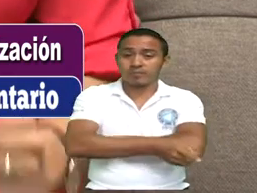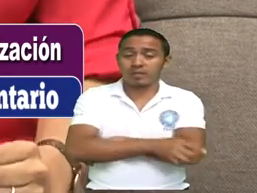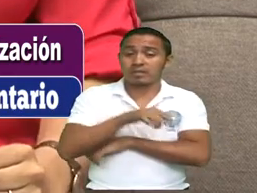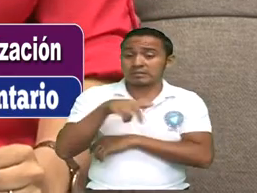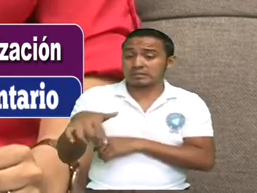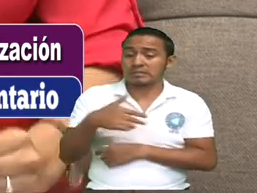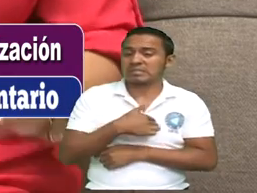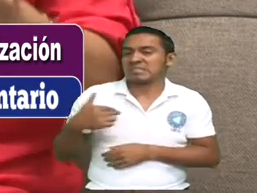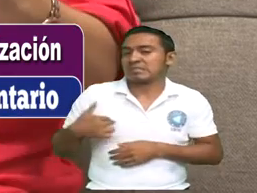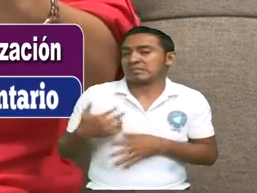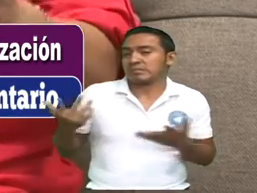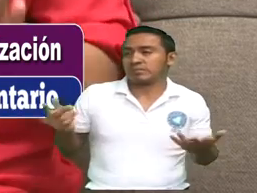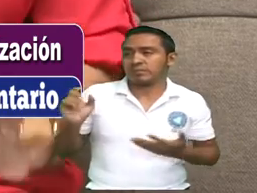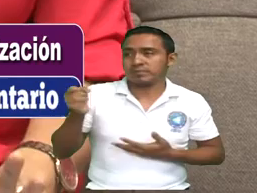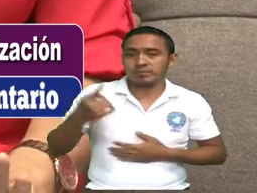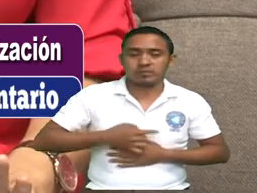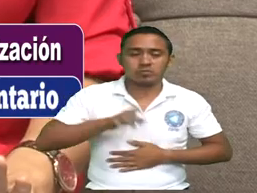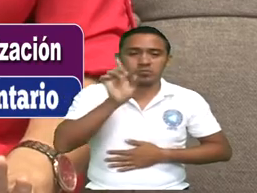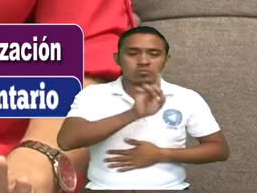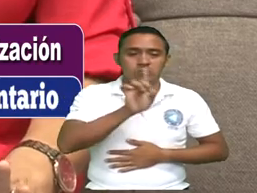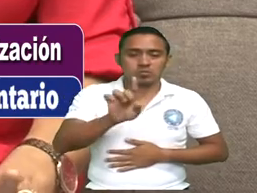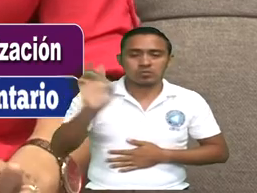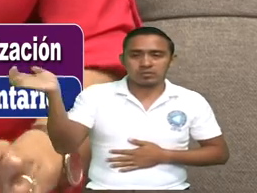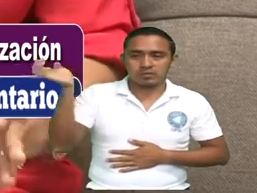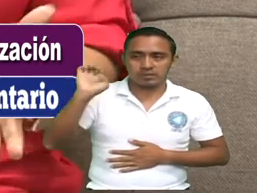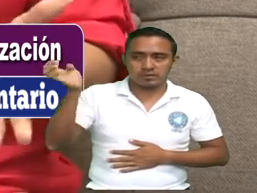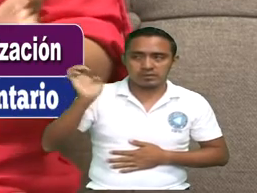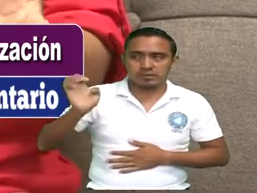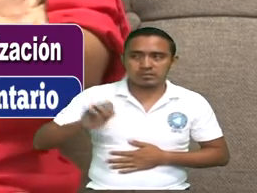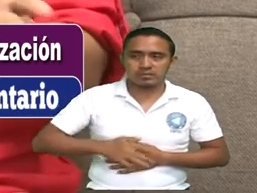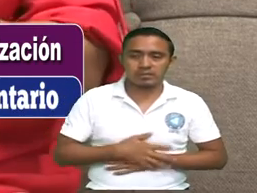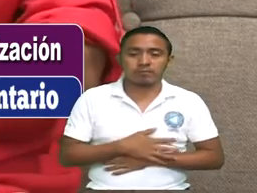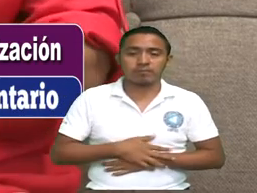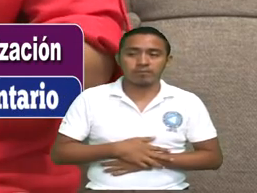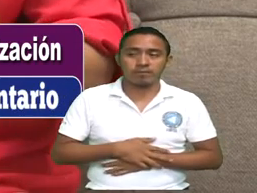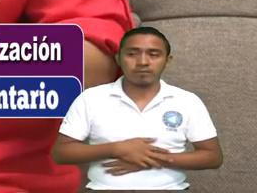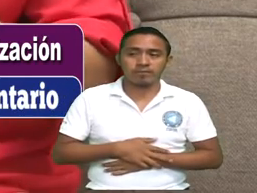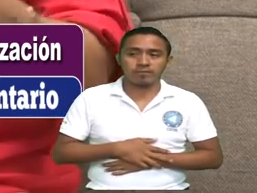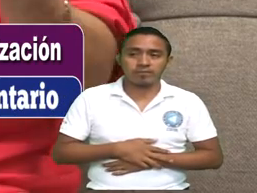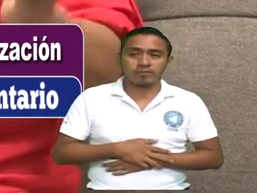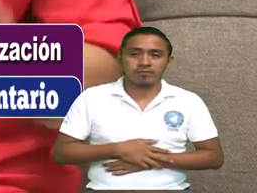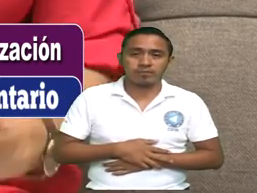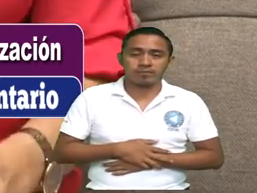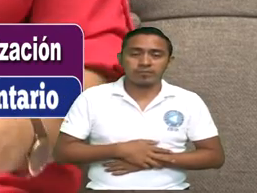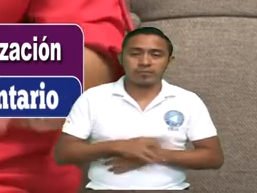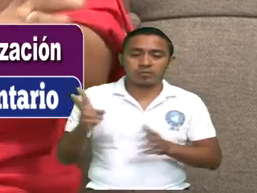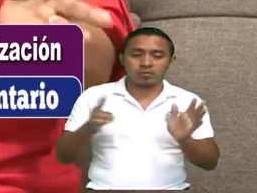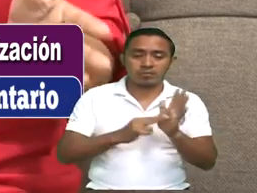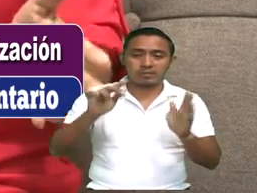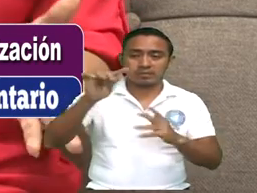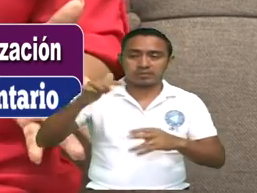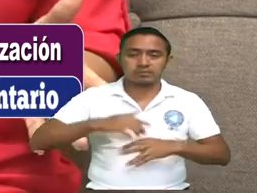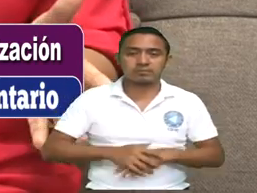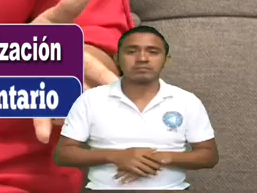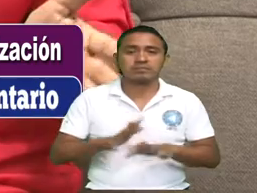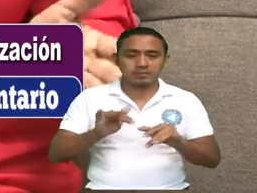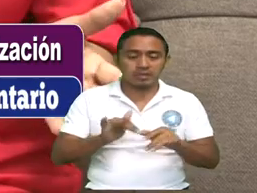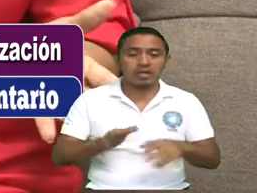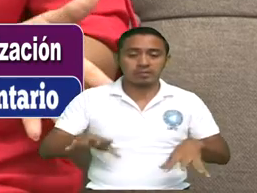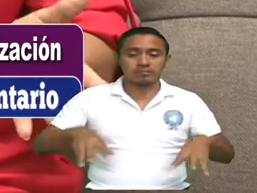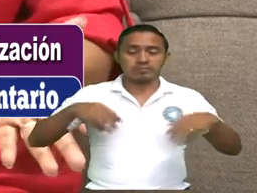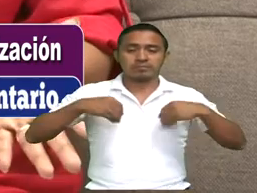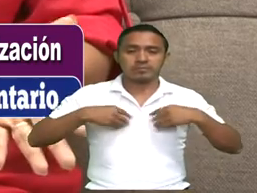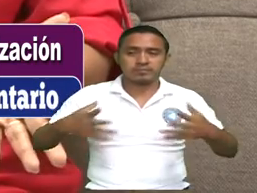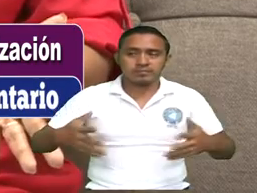primero que hace, un 11 de enero, y acordar que había asumido, de 2007, y había asumido la